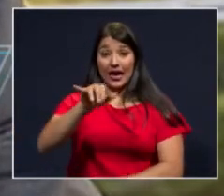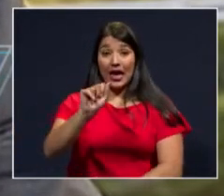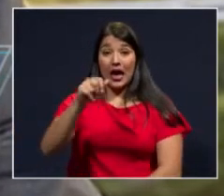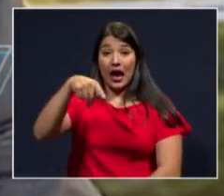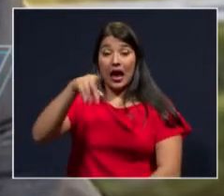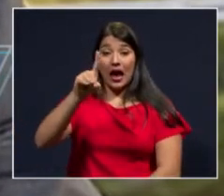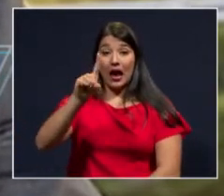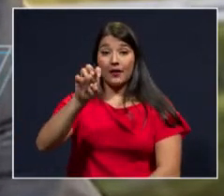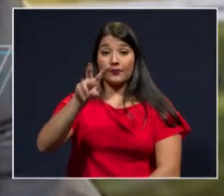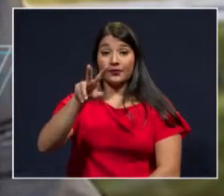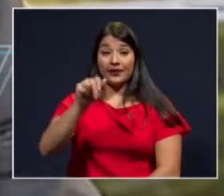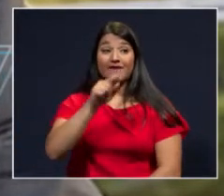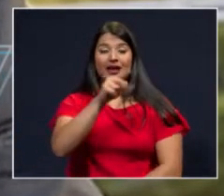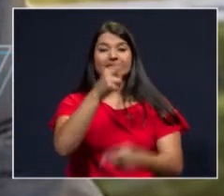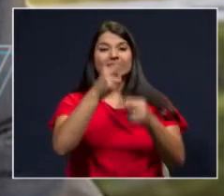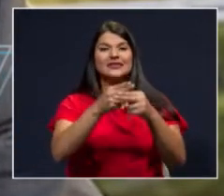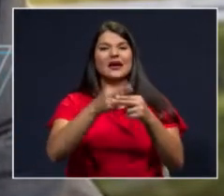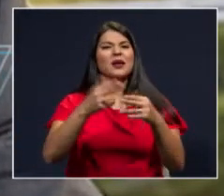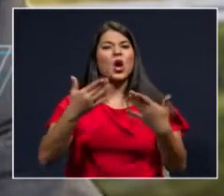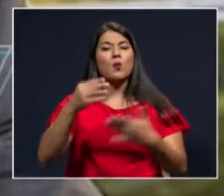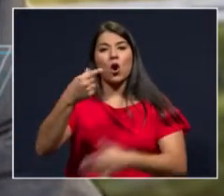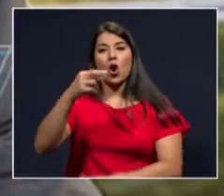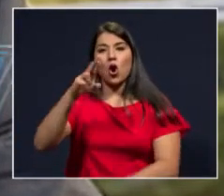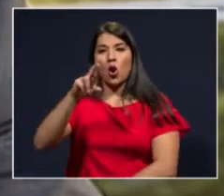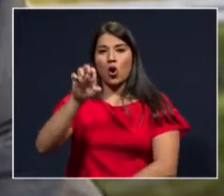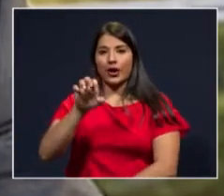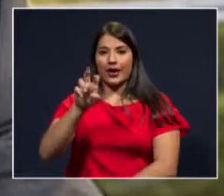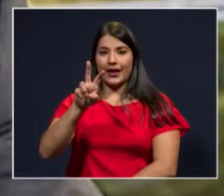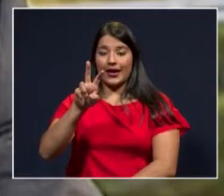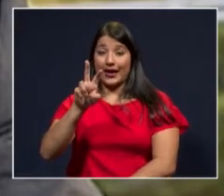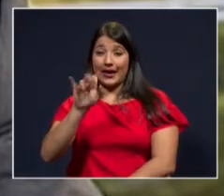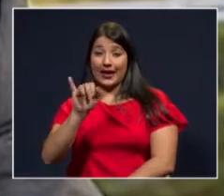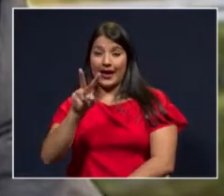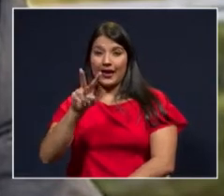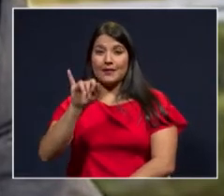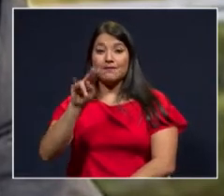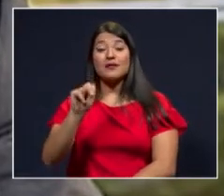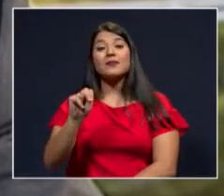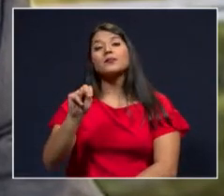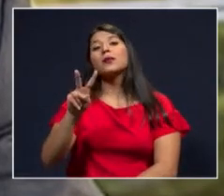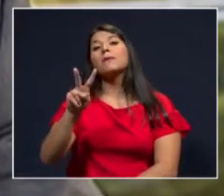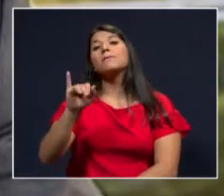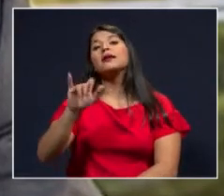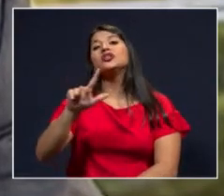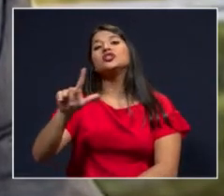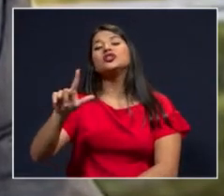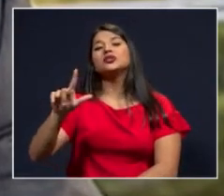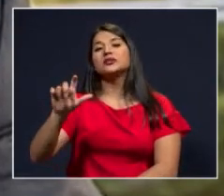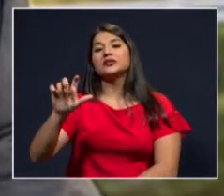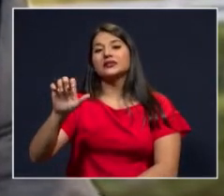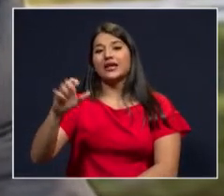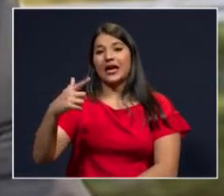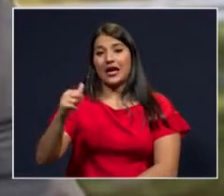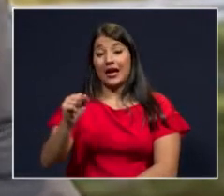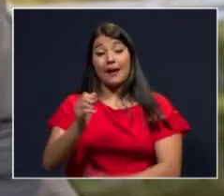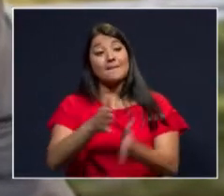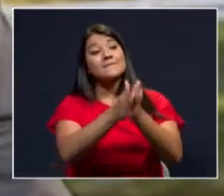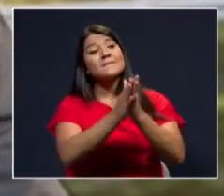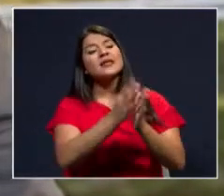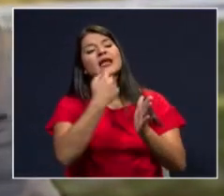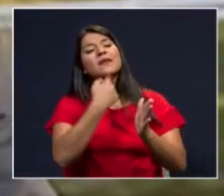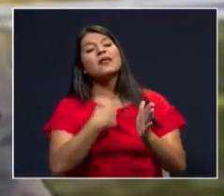señor Gravin Villegas, indicándole que me certificara cuántos